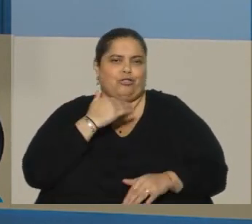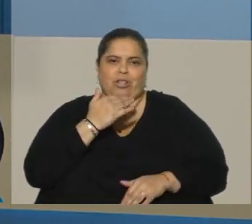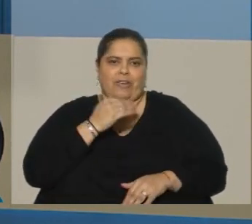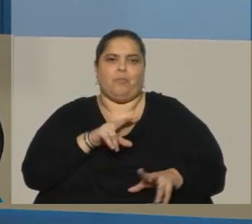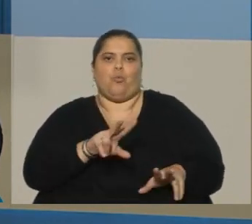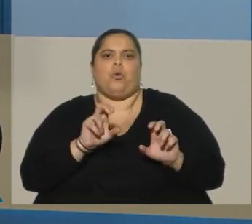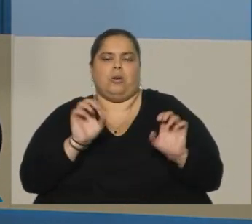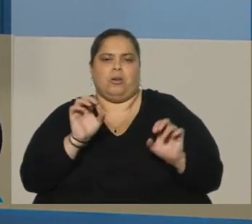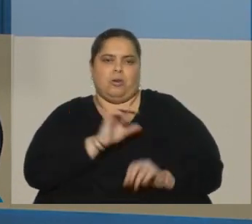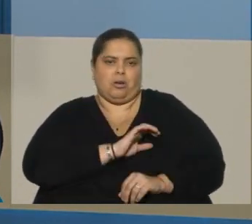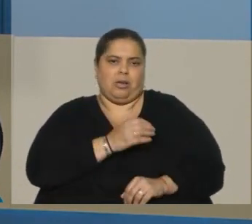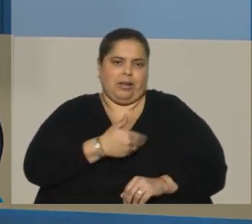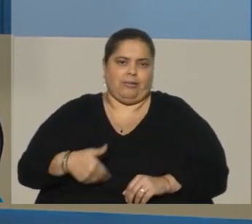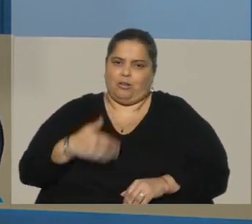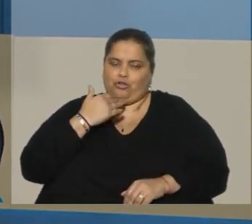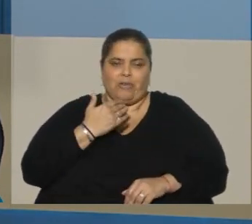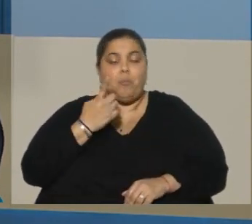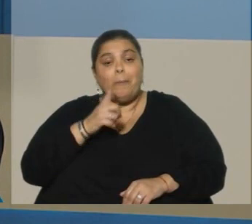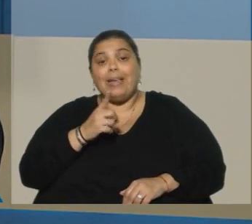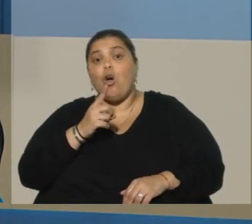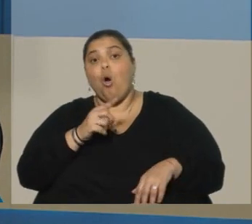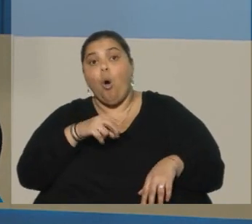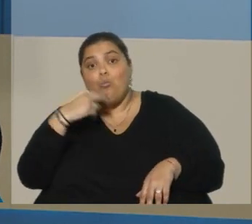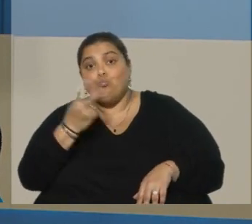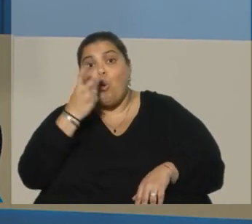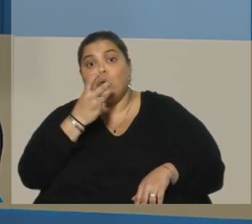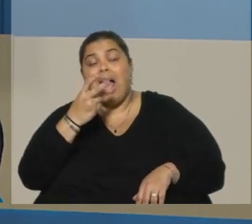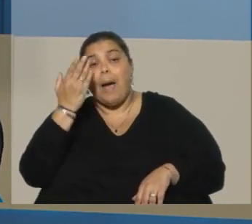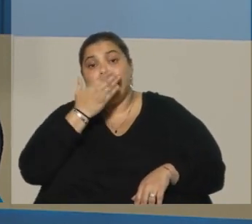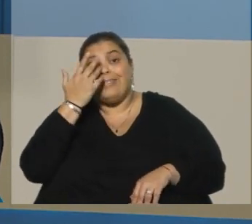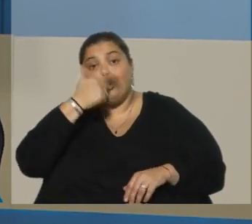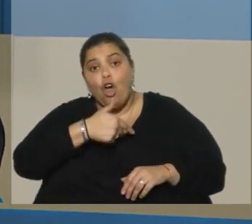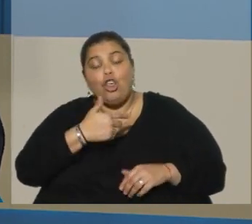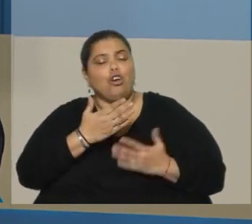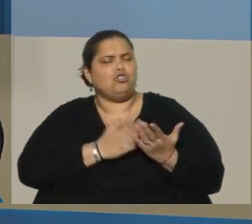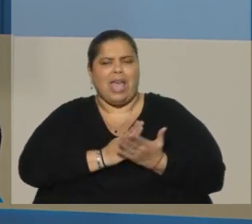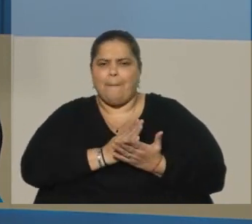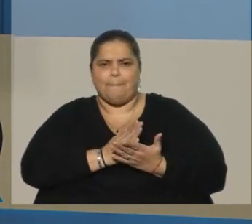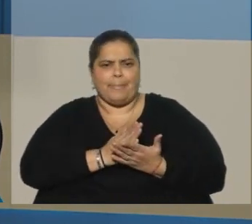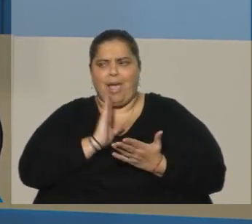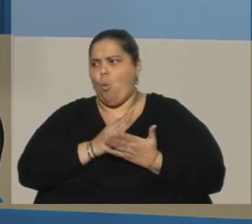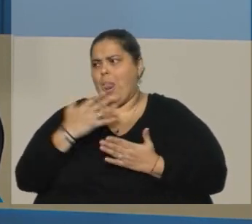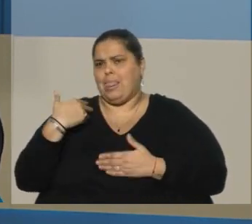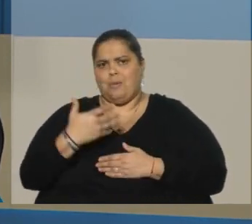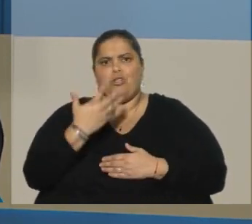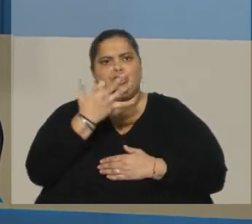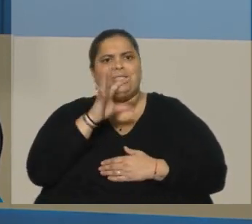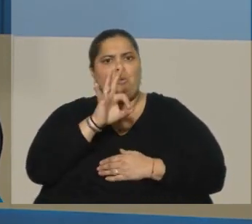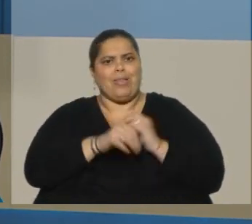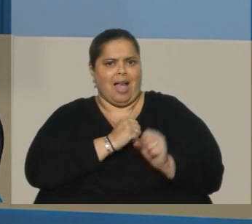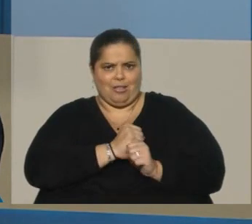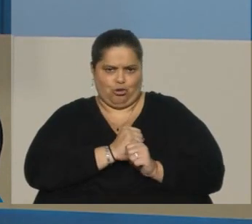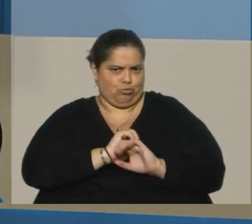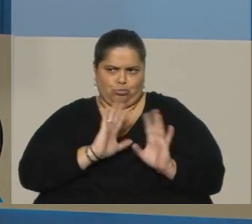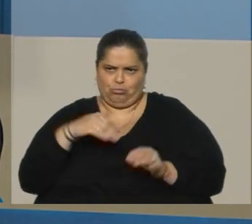decir es, la búsqueda de petróleo es continua desde los últimos 50 años. El tema es que a veces logramos interesar a alguien y